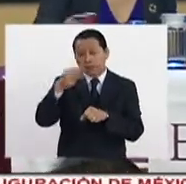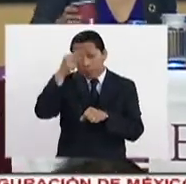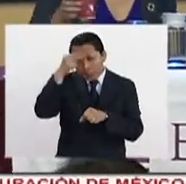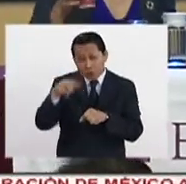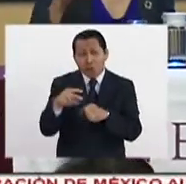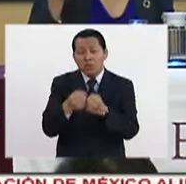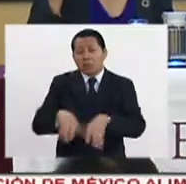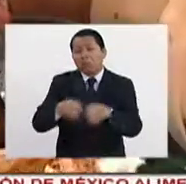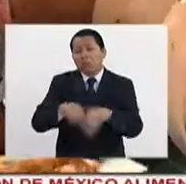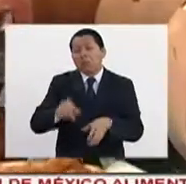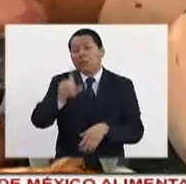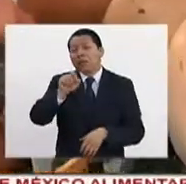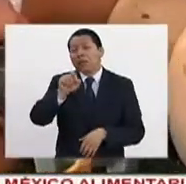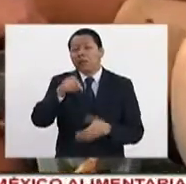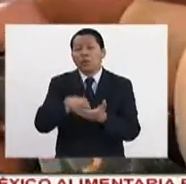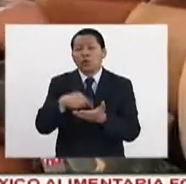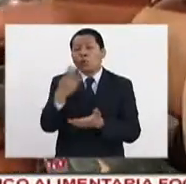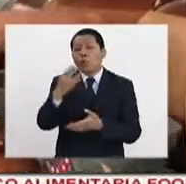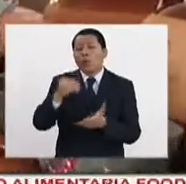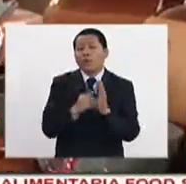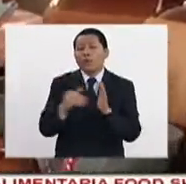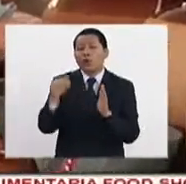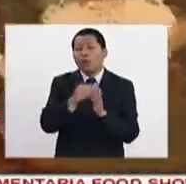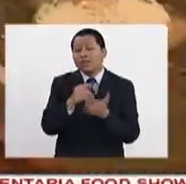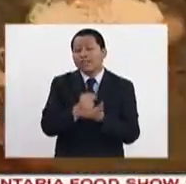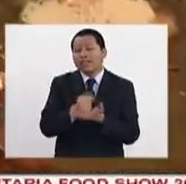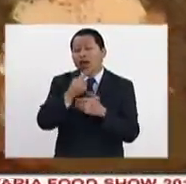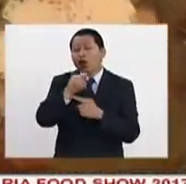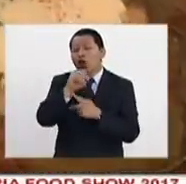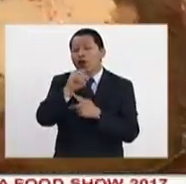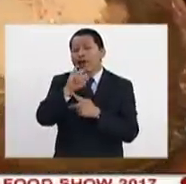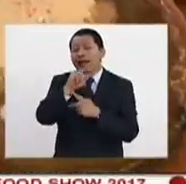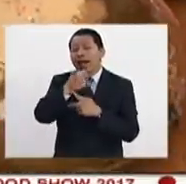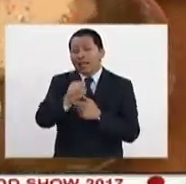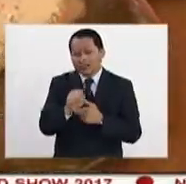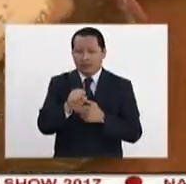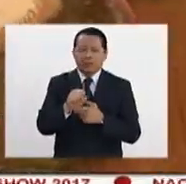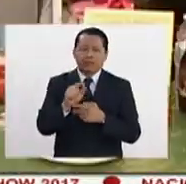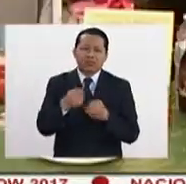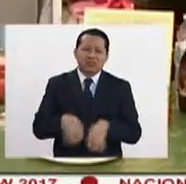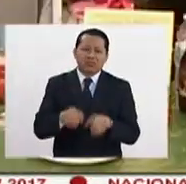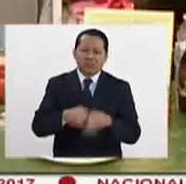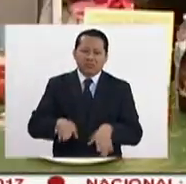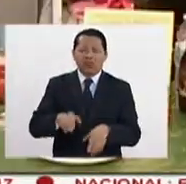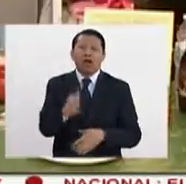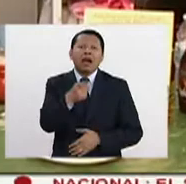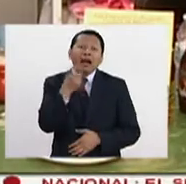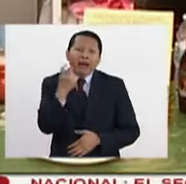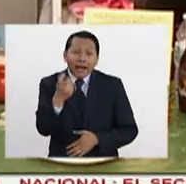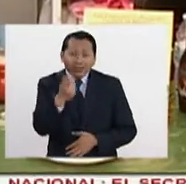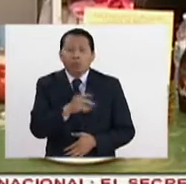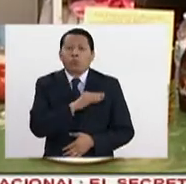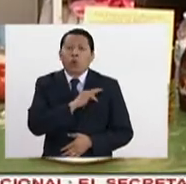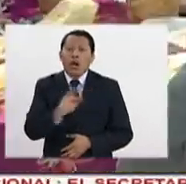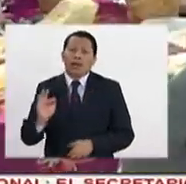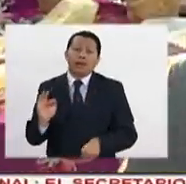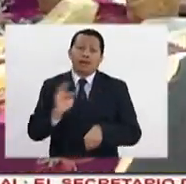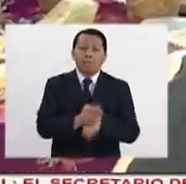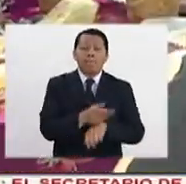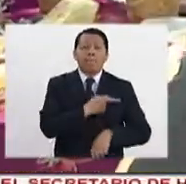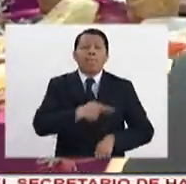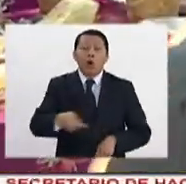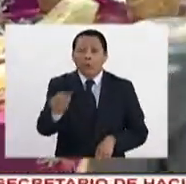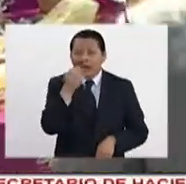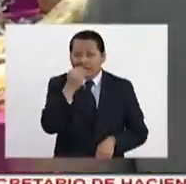más de 20.4 millones de toneladas de alimentos al año, cantidad que, por ejemplo, permitiría erradicar de golpe la pobreza